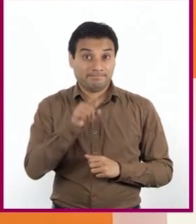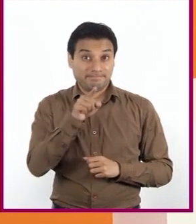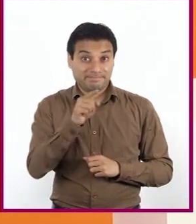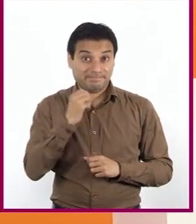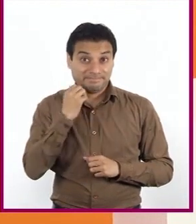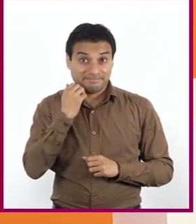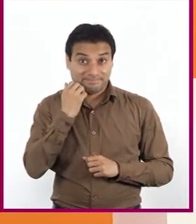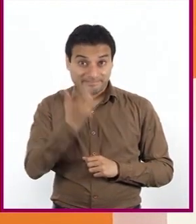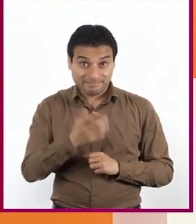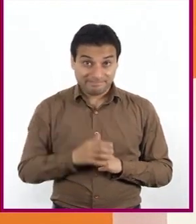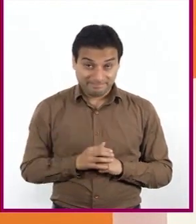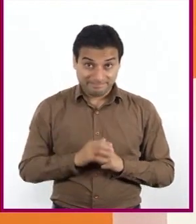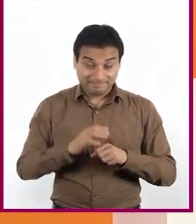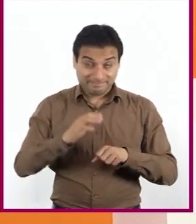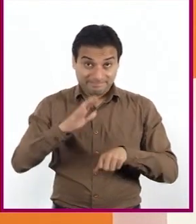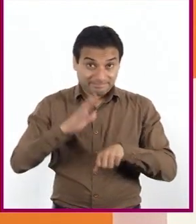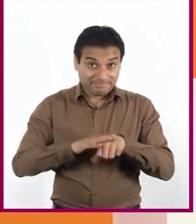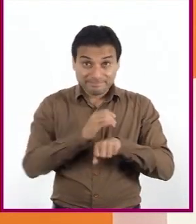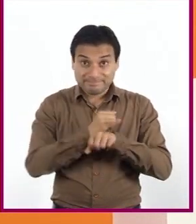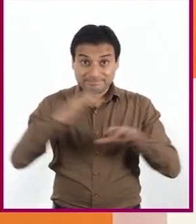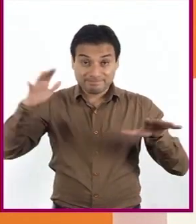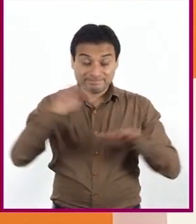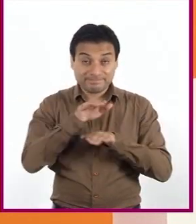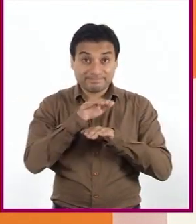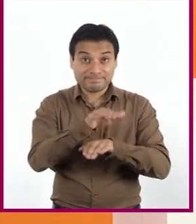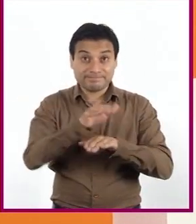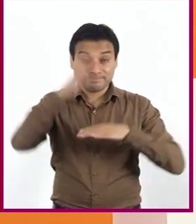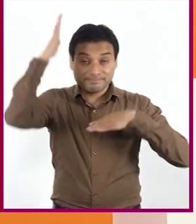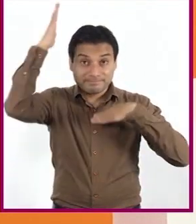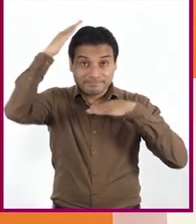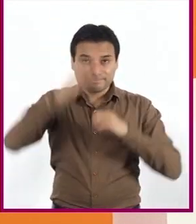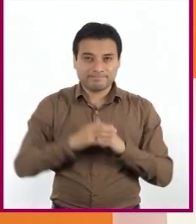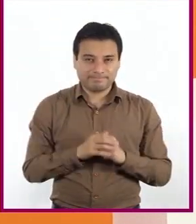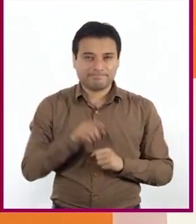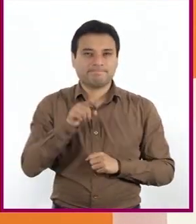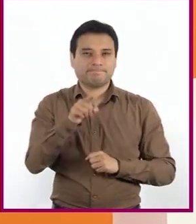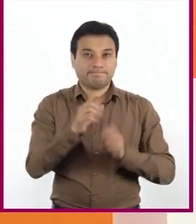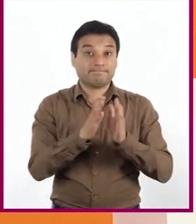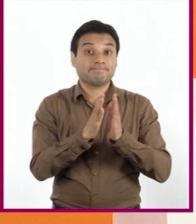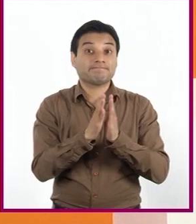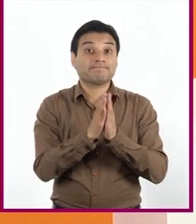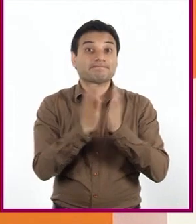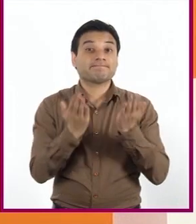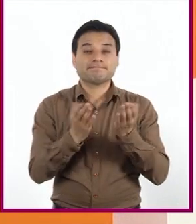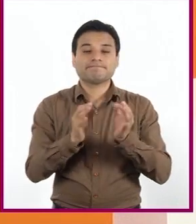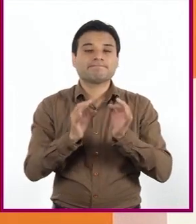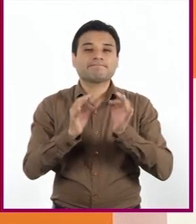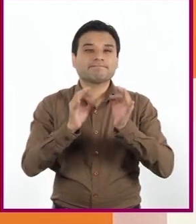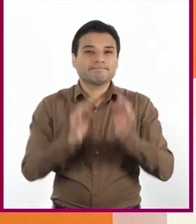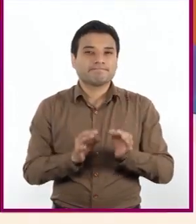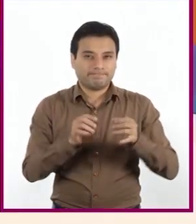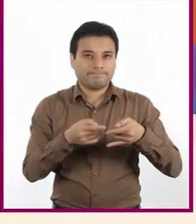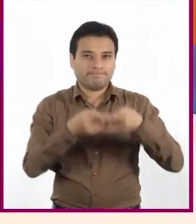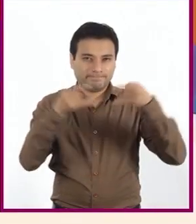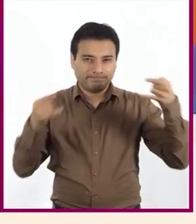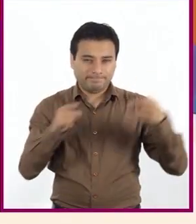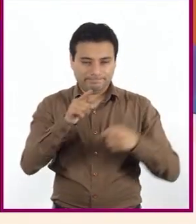más presente la información sobre la cultura olmeca, busquen en el índice de su libro de texto el tema.